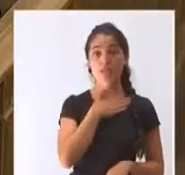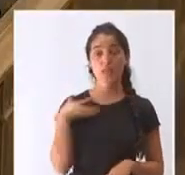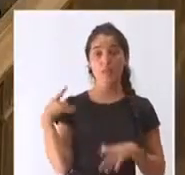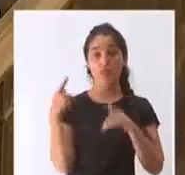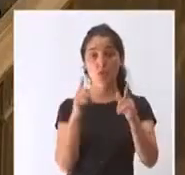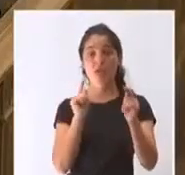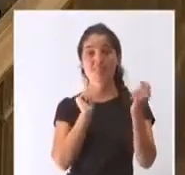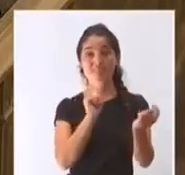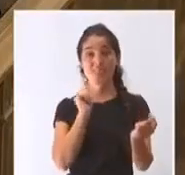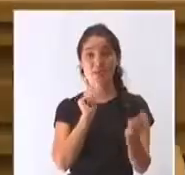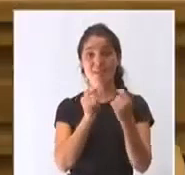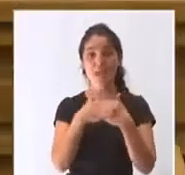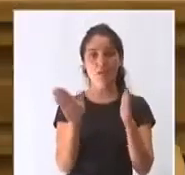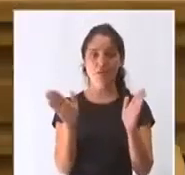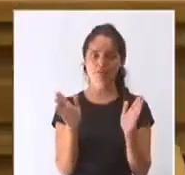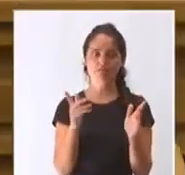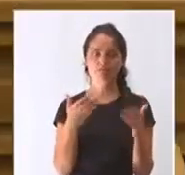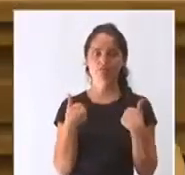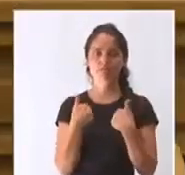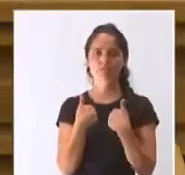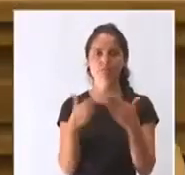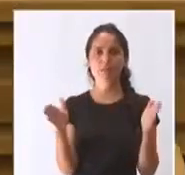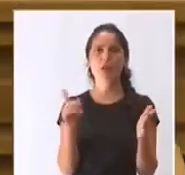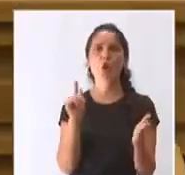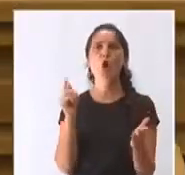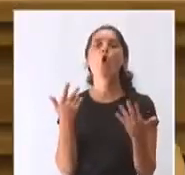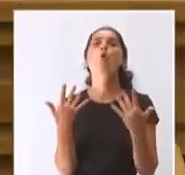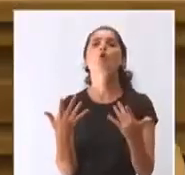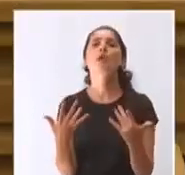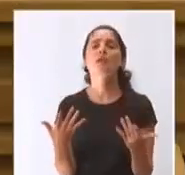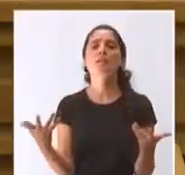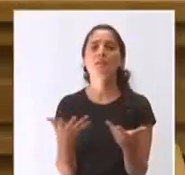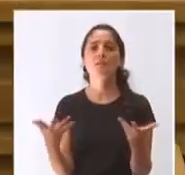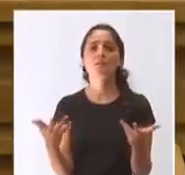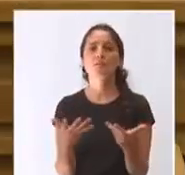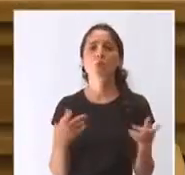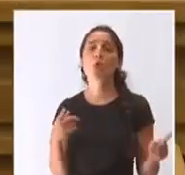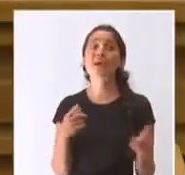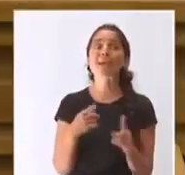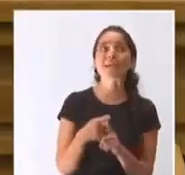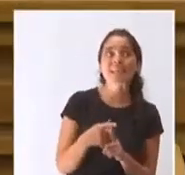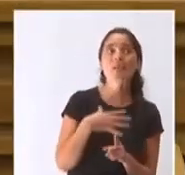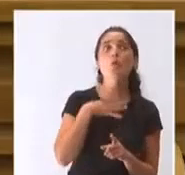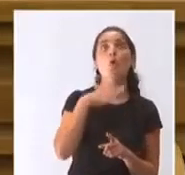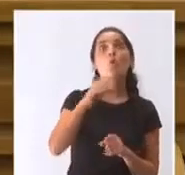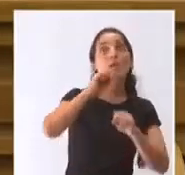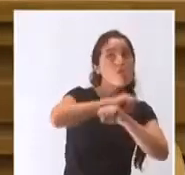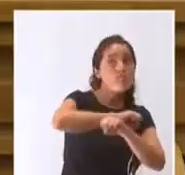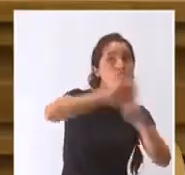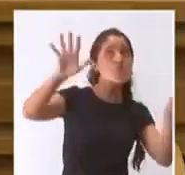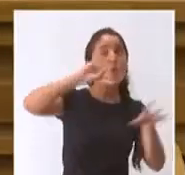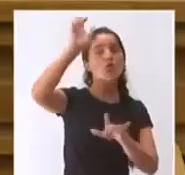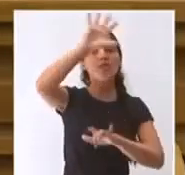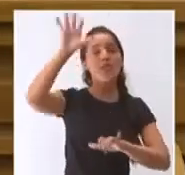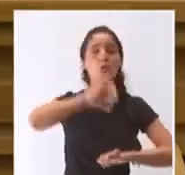para que se evite también la contradicción de que hagan lo mismo otras autonomías si no lo hubiera y es legítimo en el legítimo